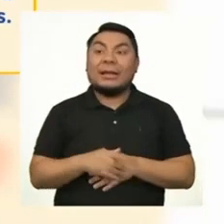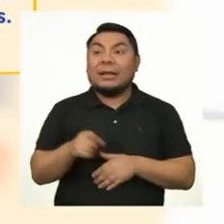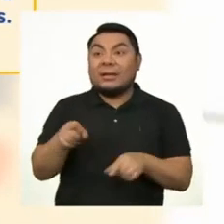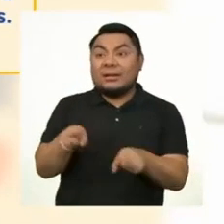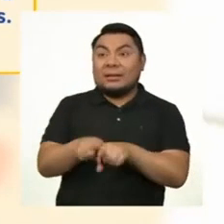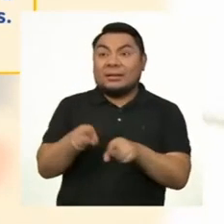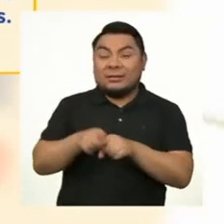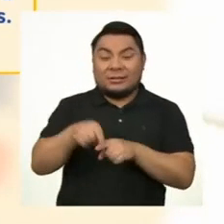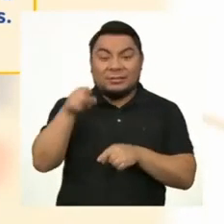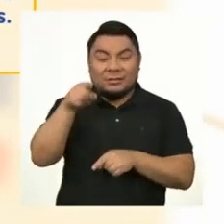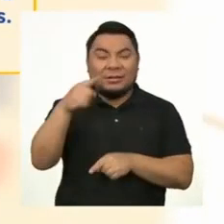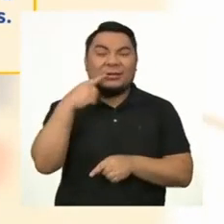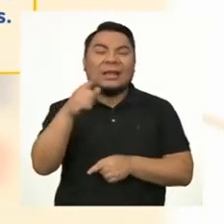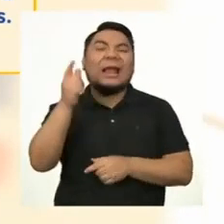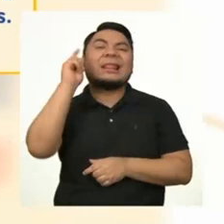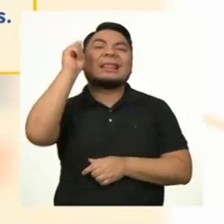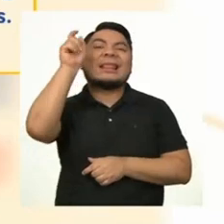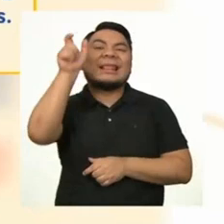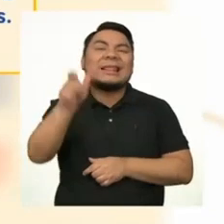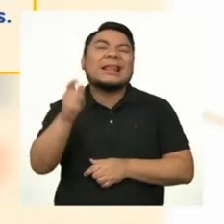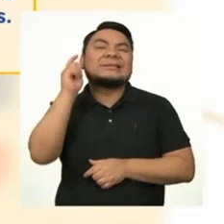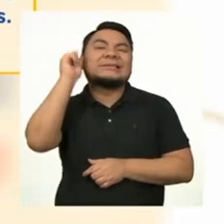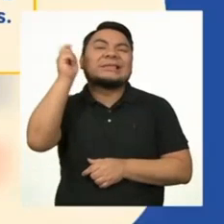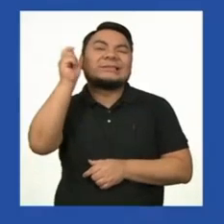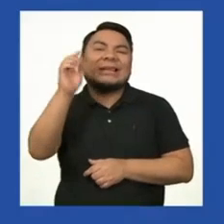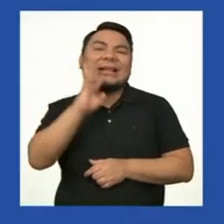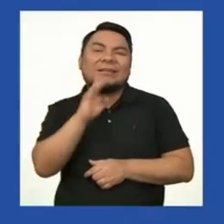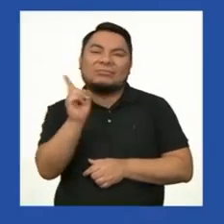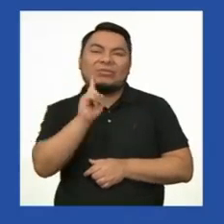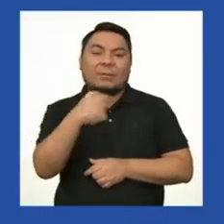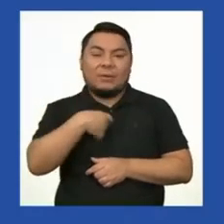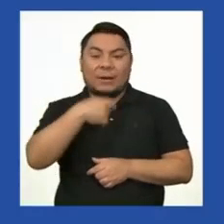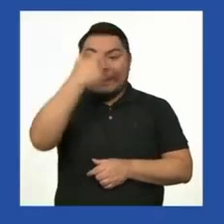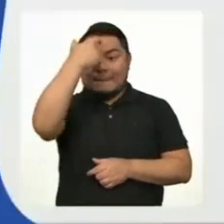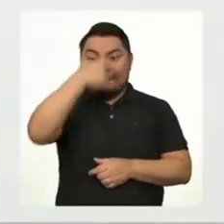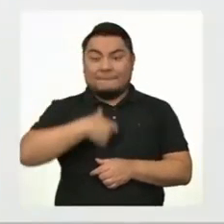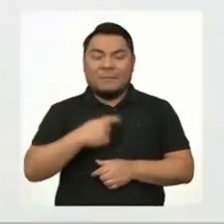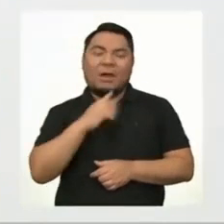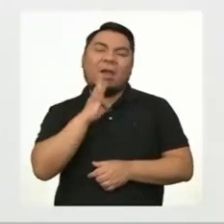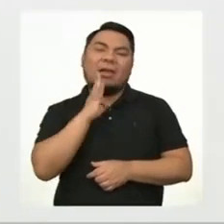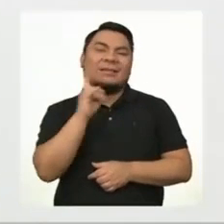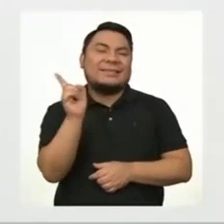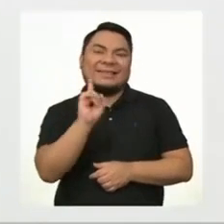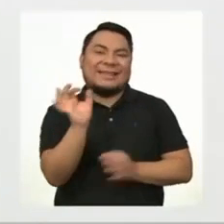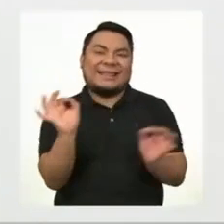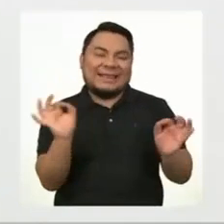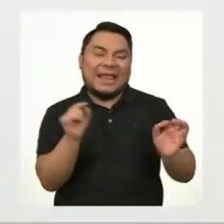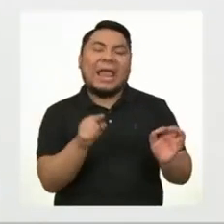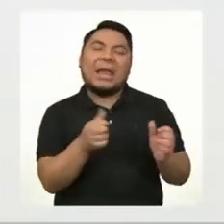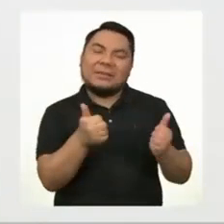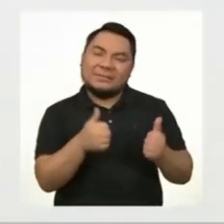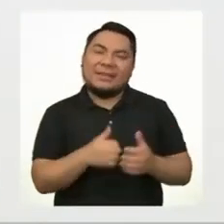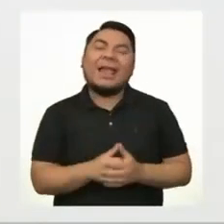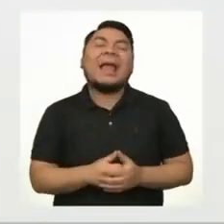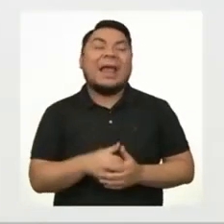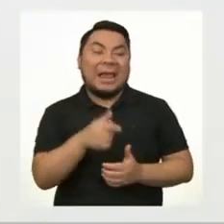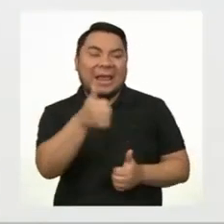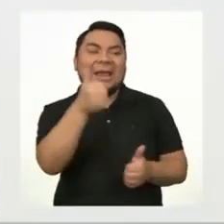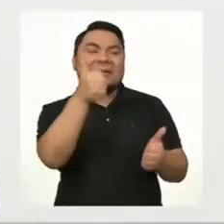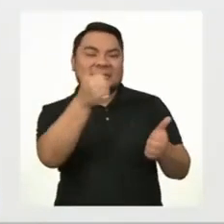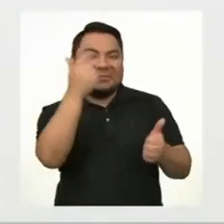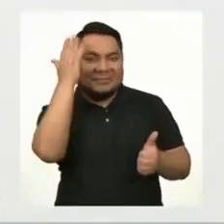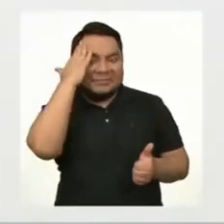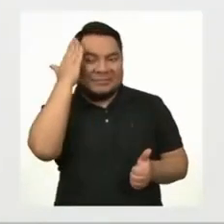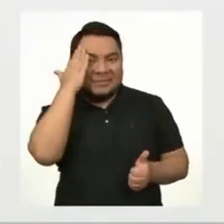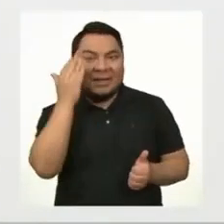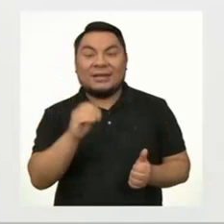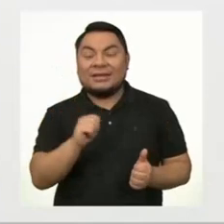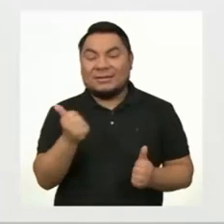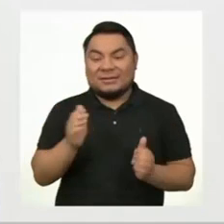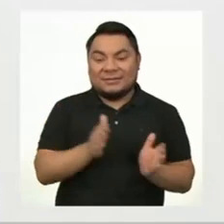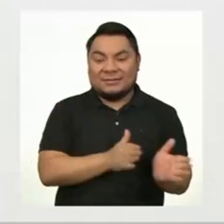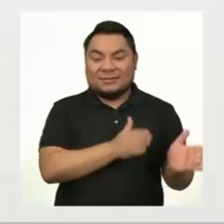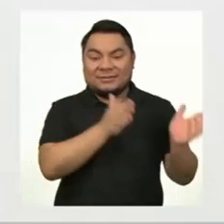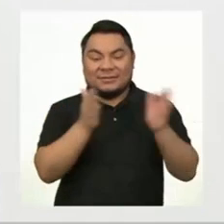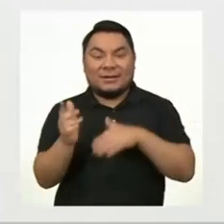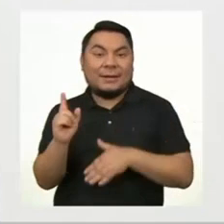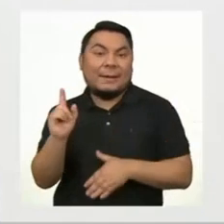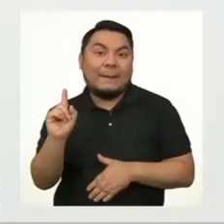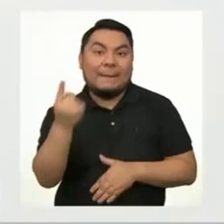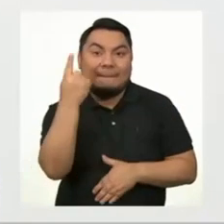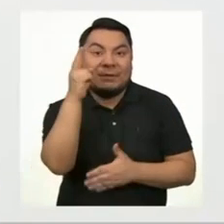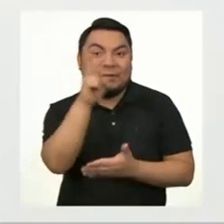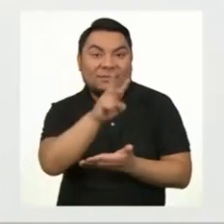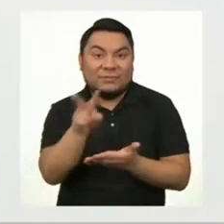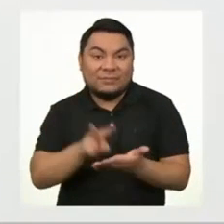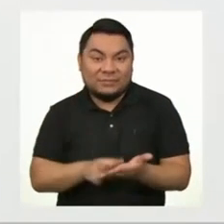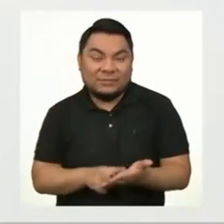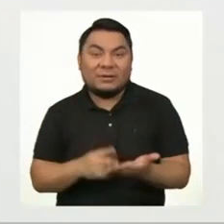Tampoco se trata de un testimonio, porque no está en primera persona. Bien observado. Creo que ya podemos pasar a nuestra primera